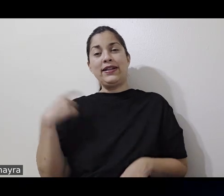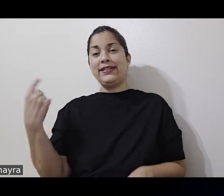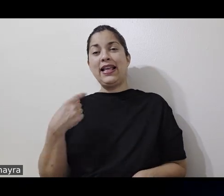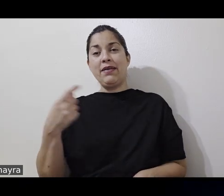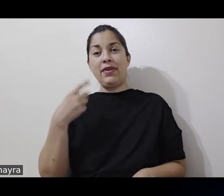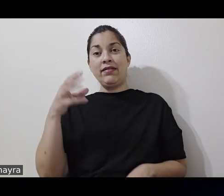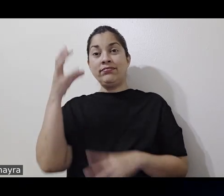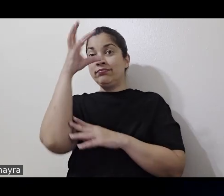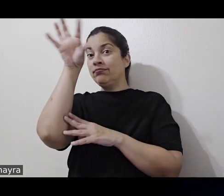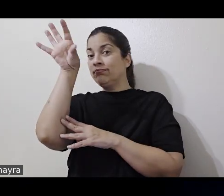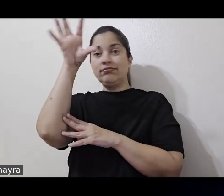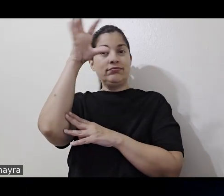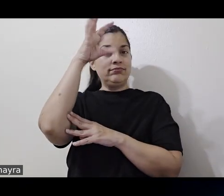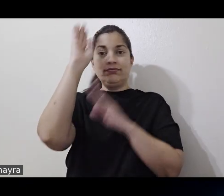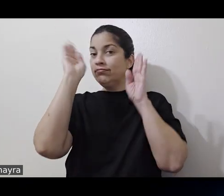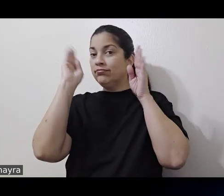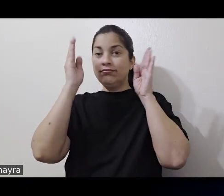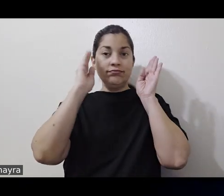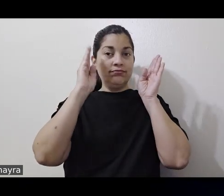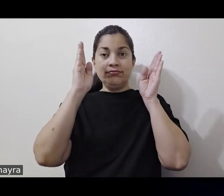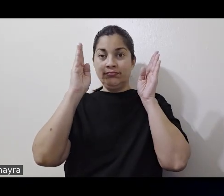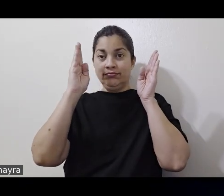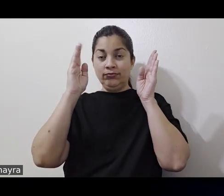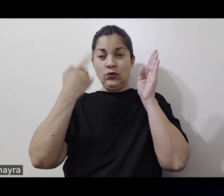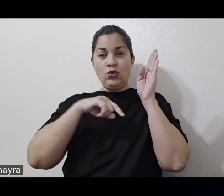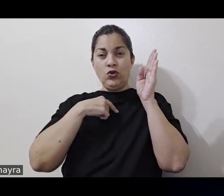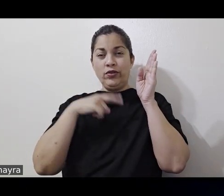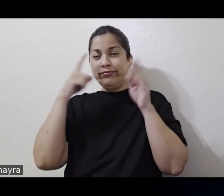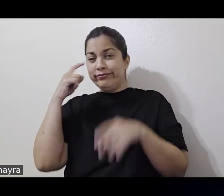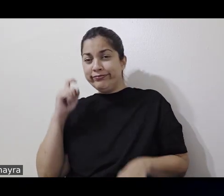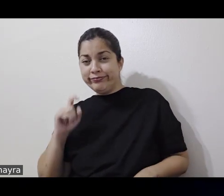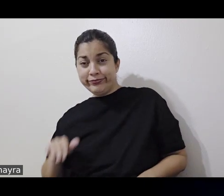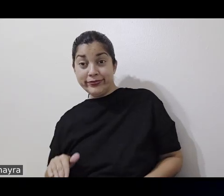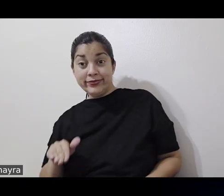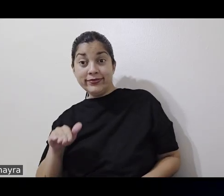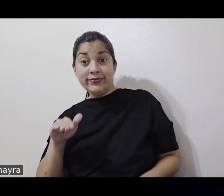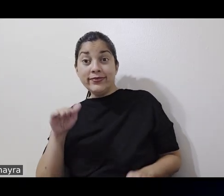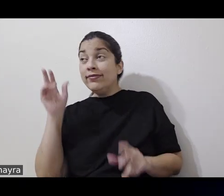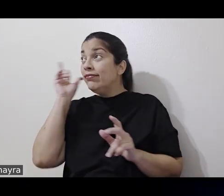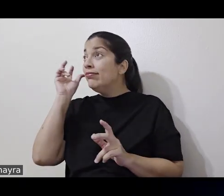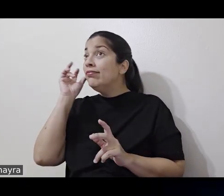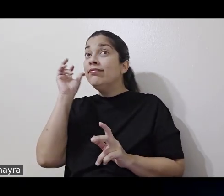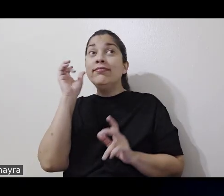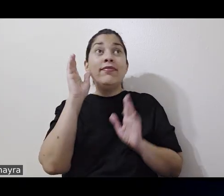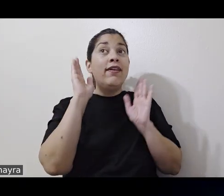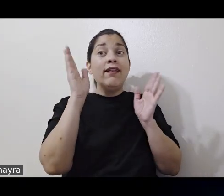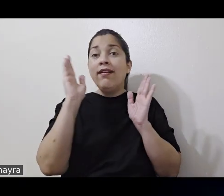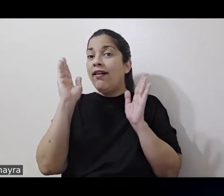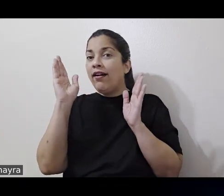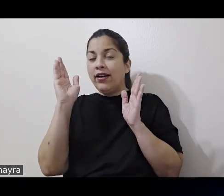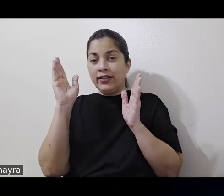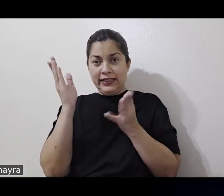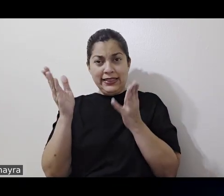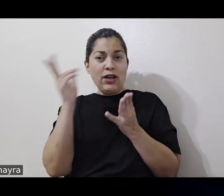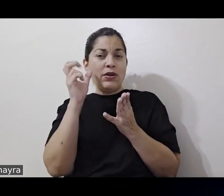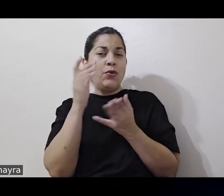siempre activado. Nosotros desde pequeños siempre estamos escuchando. Y a lo mejor escuchamos cosas que las demás personas no